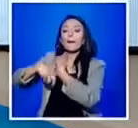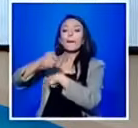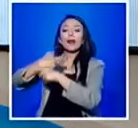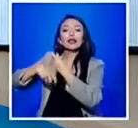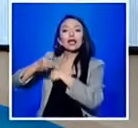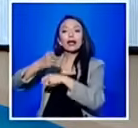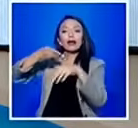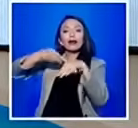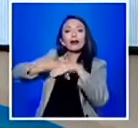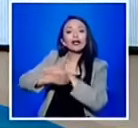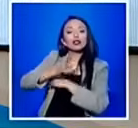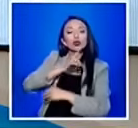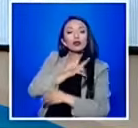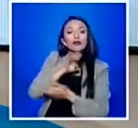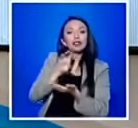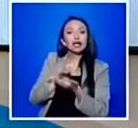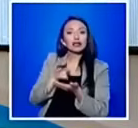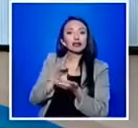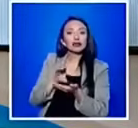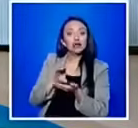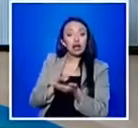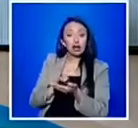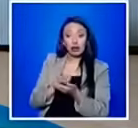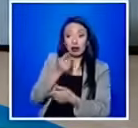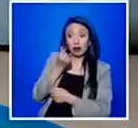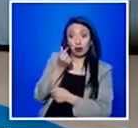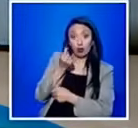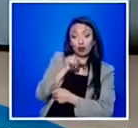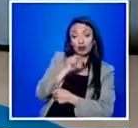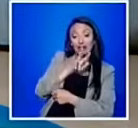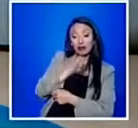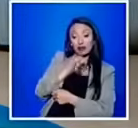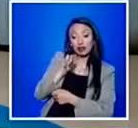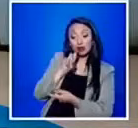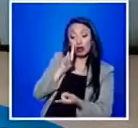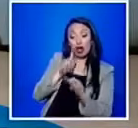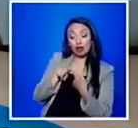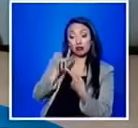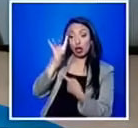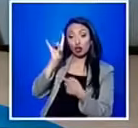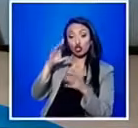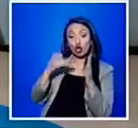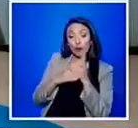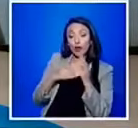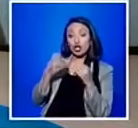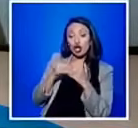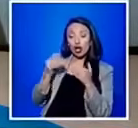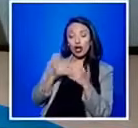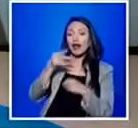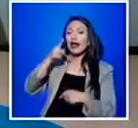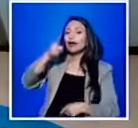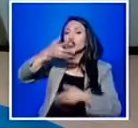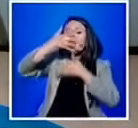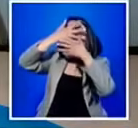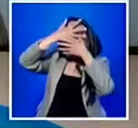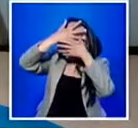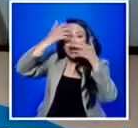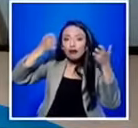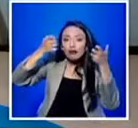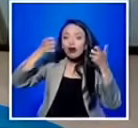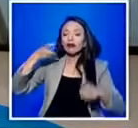sociales para la Universidad Central por montos que van desde 300 a 8 mil dólares. No se deje